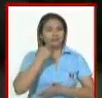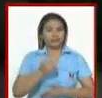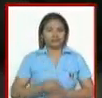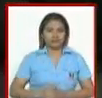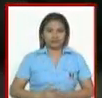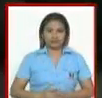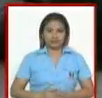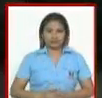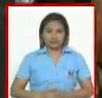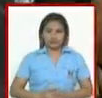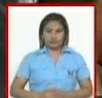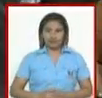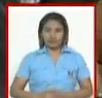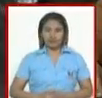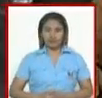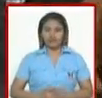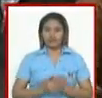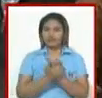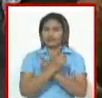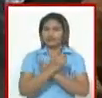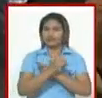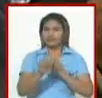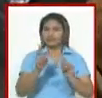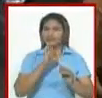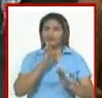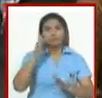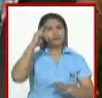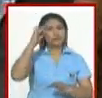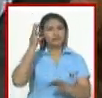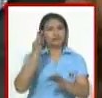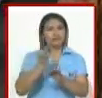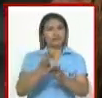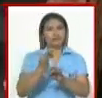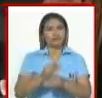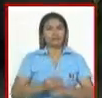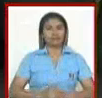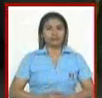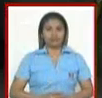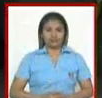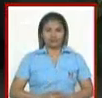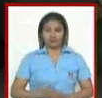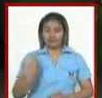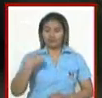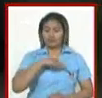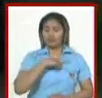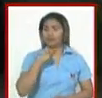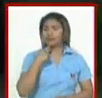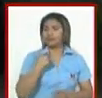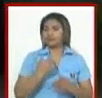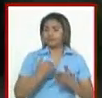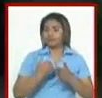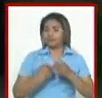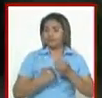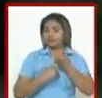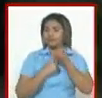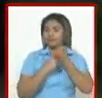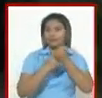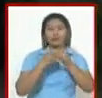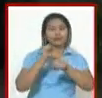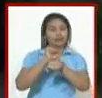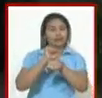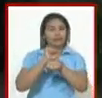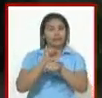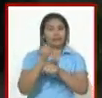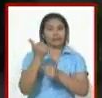pronunciaron de esta manera d nosotros nos intentamos o trabajamos